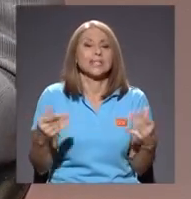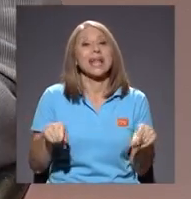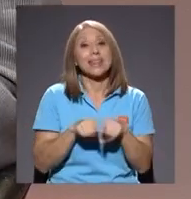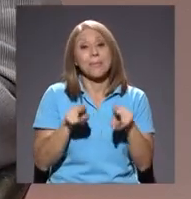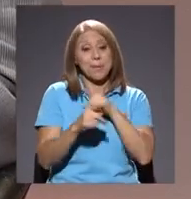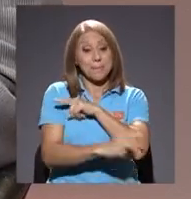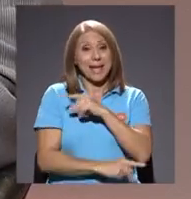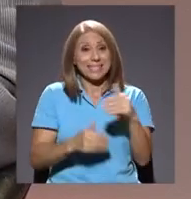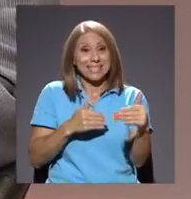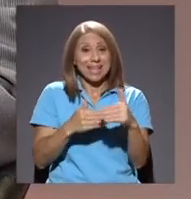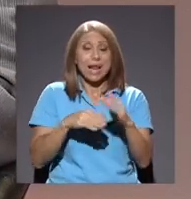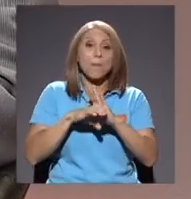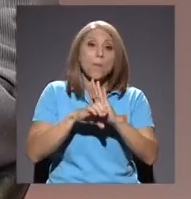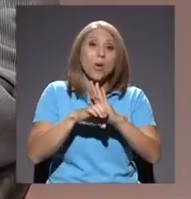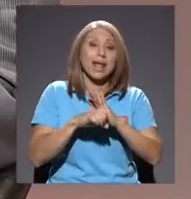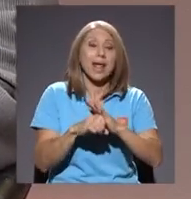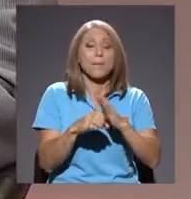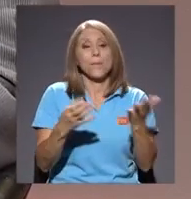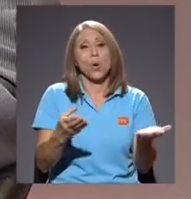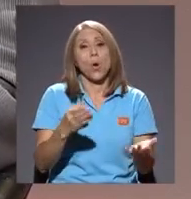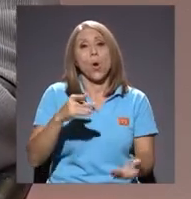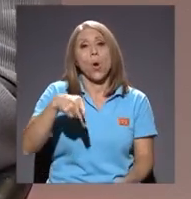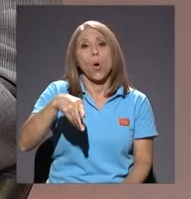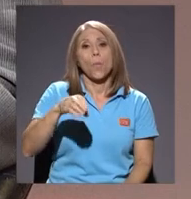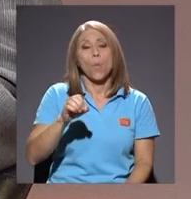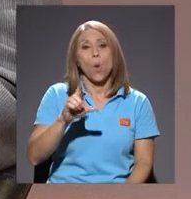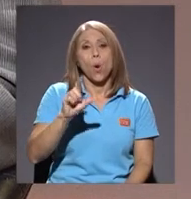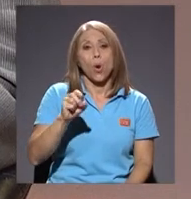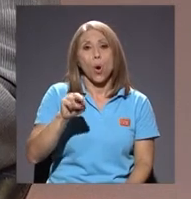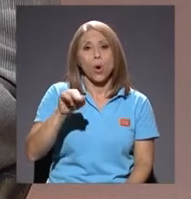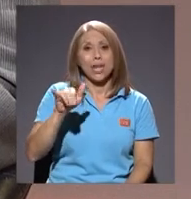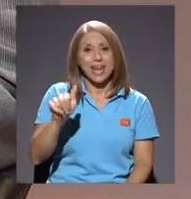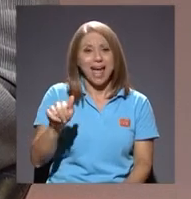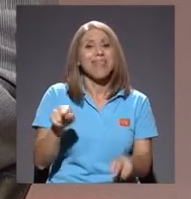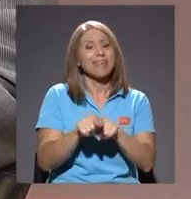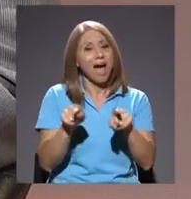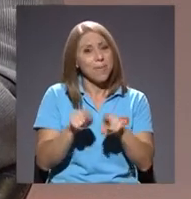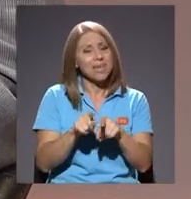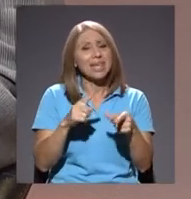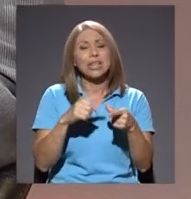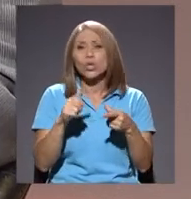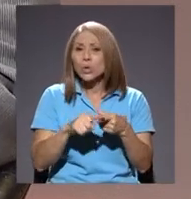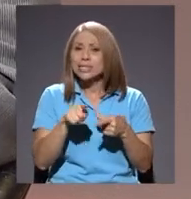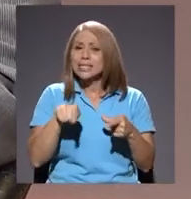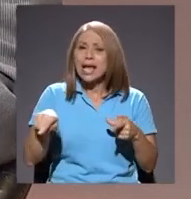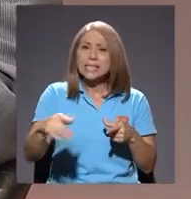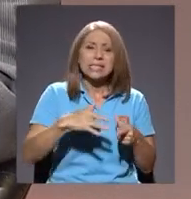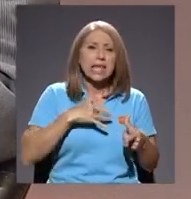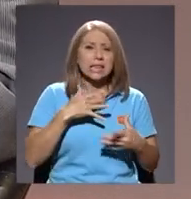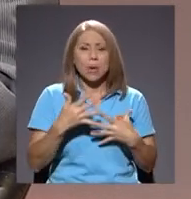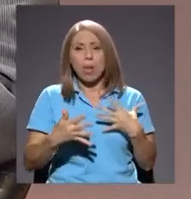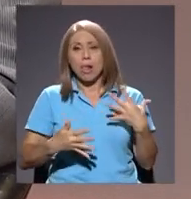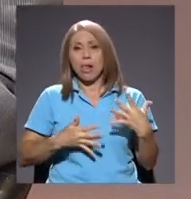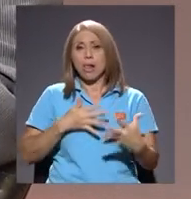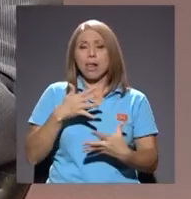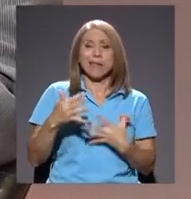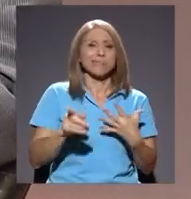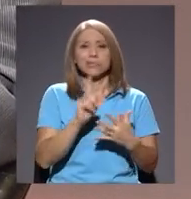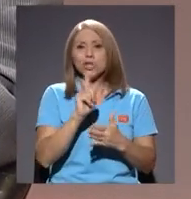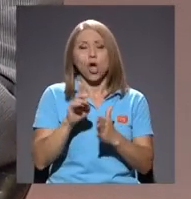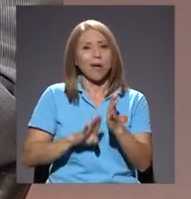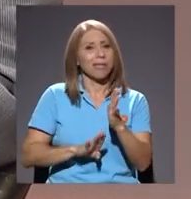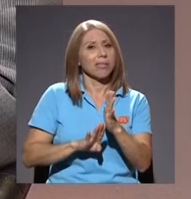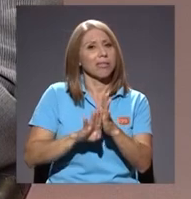como polonia también en esa misma línea entonces hay toda una zona un malestar que no es conducente a un crecimiento